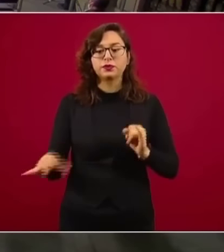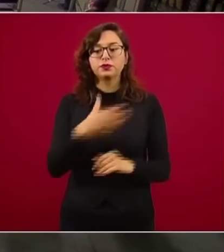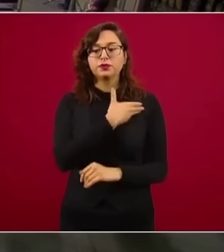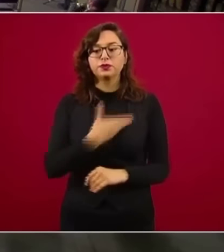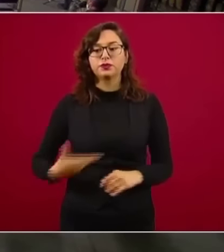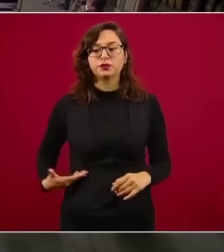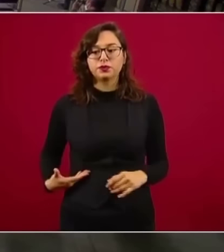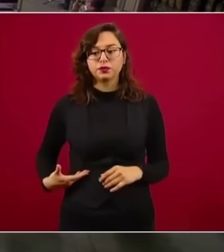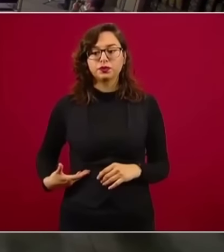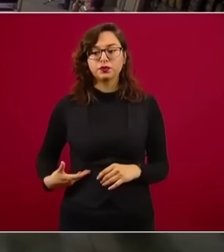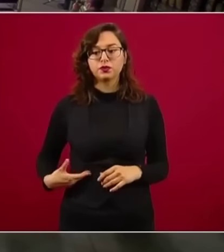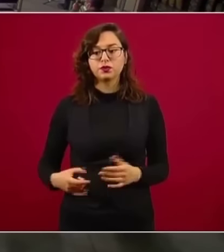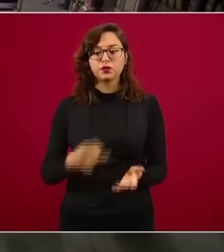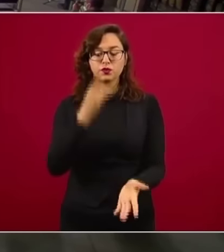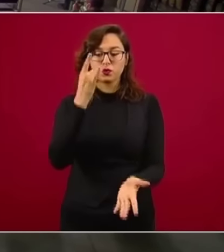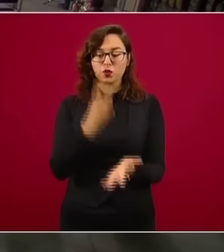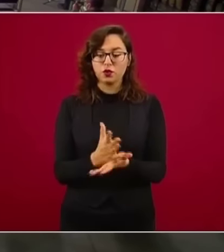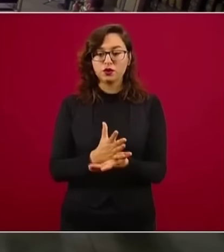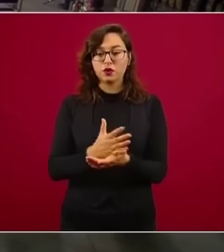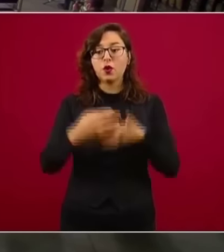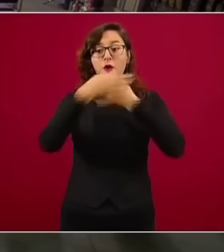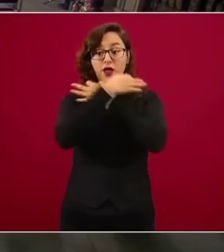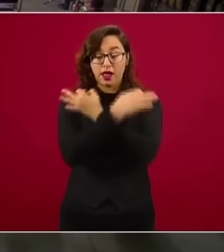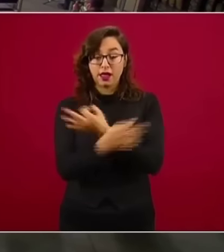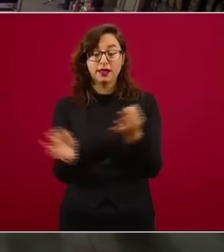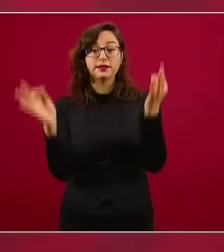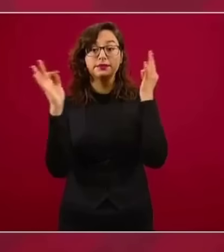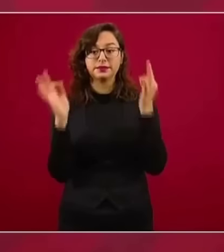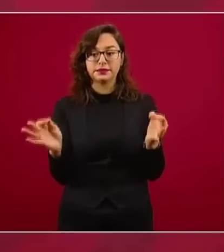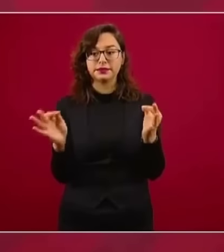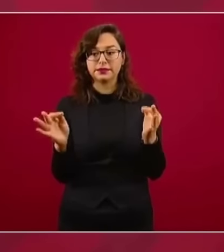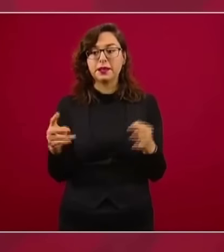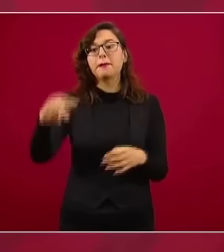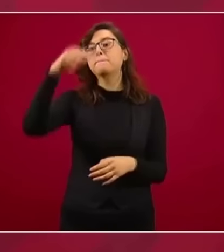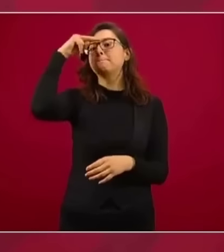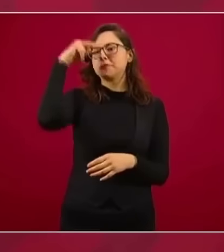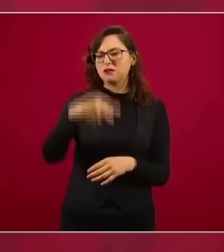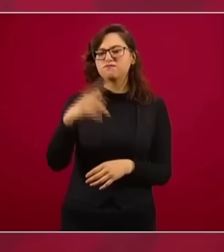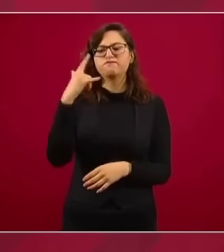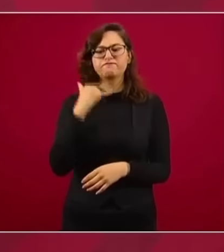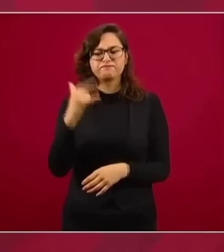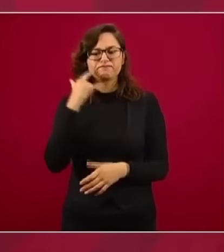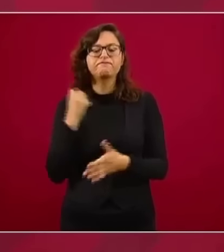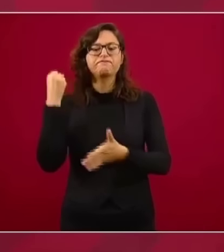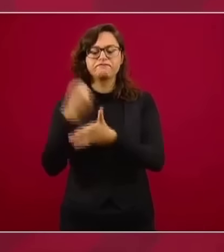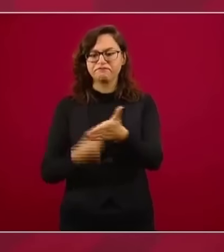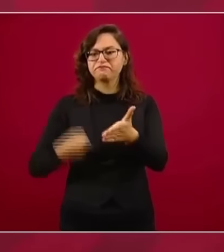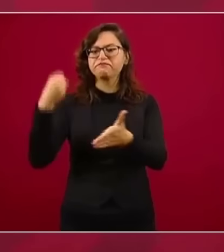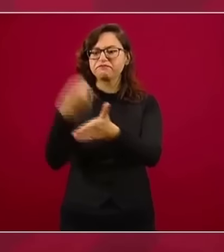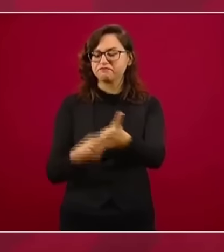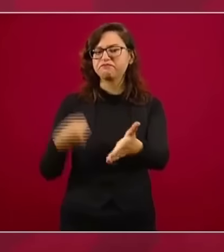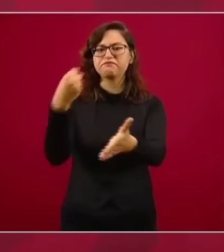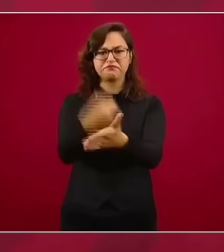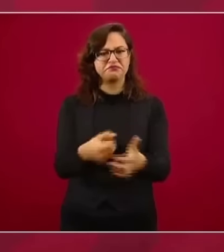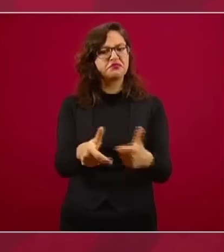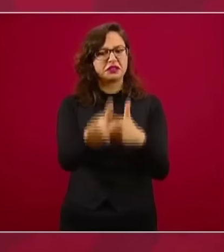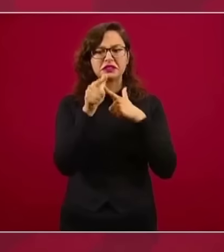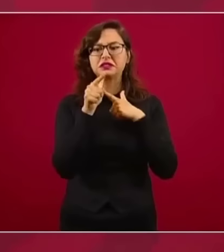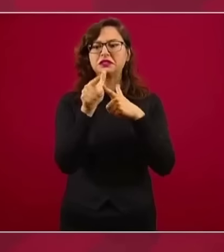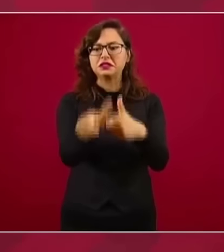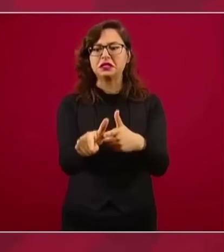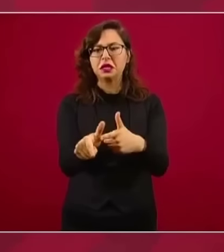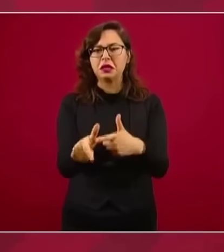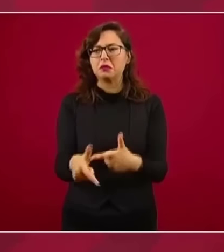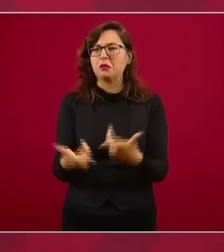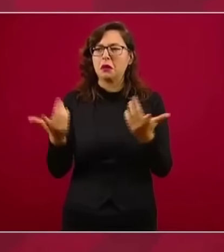pues solamente un mensaje de que México no se rinde, de que otros países, y no quiero